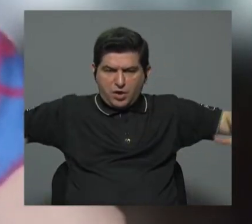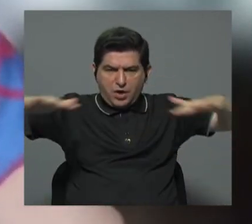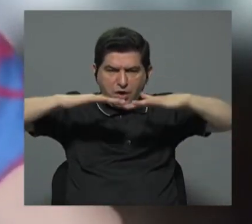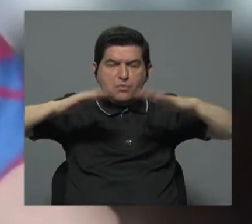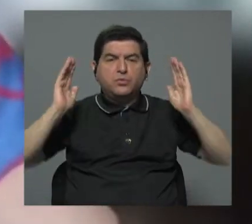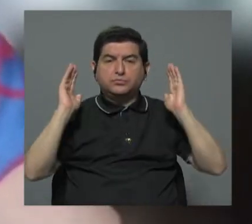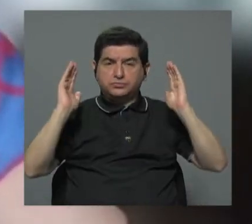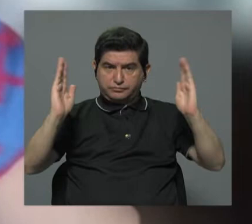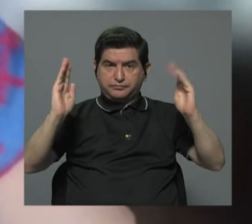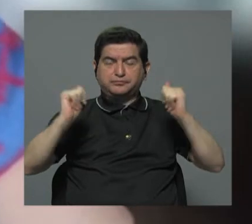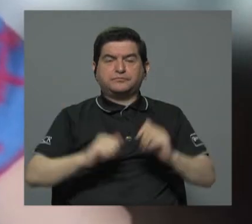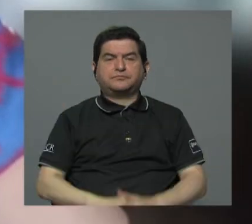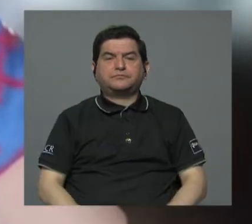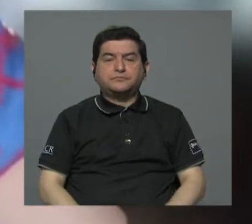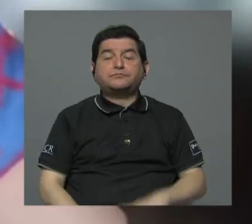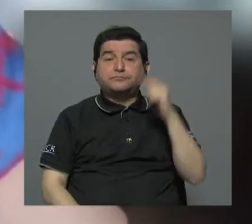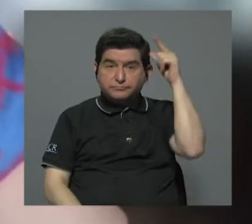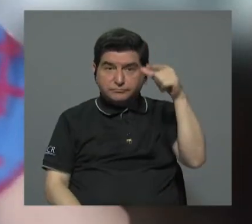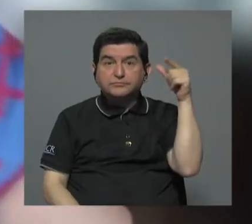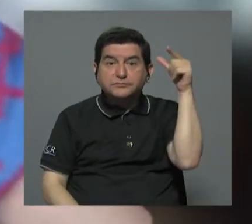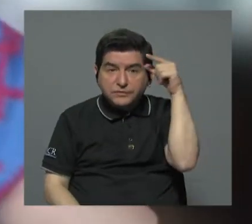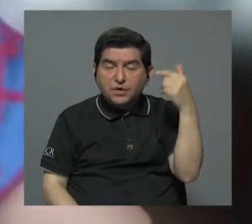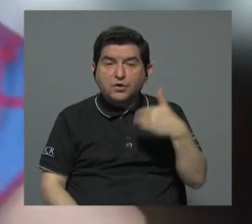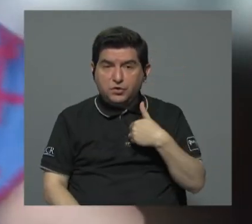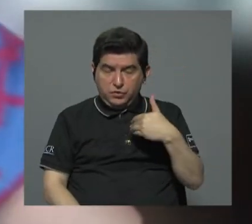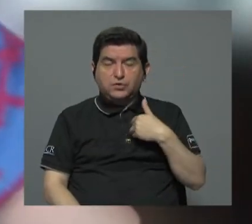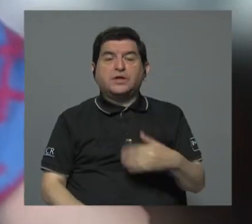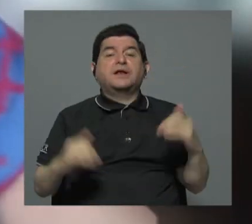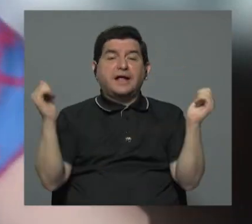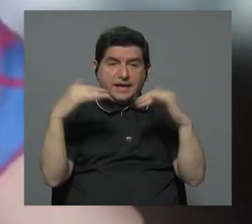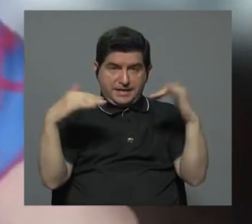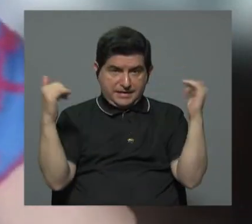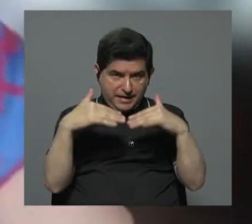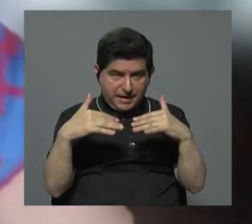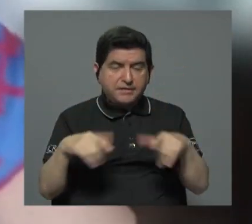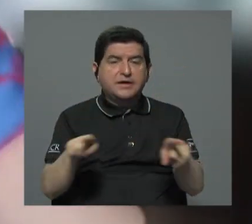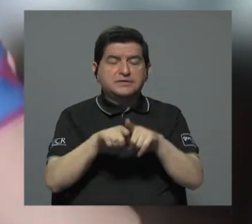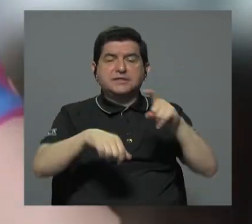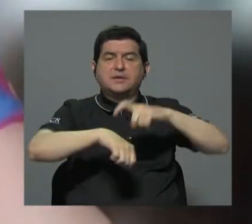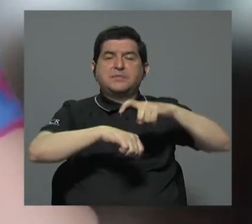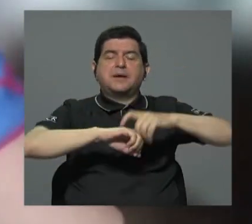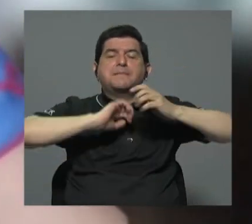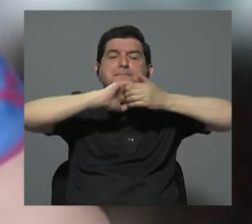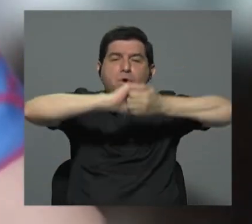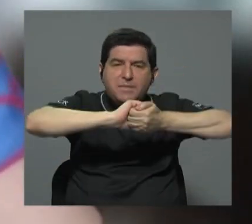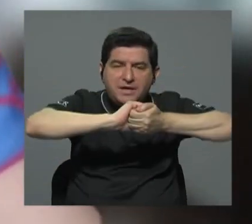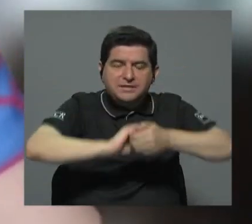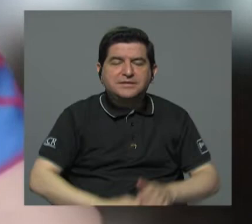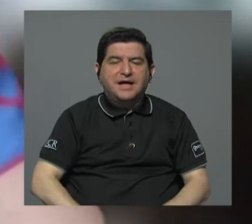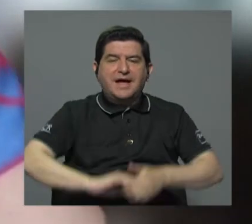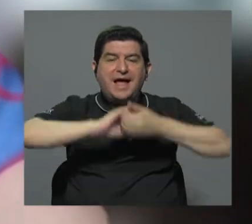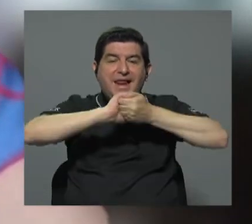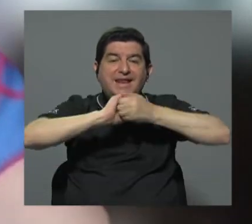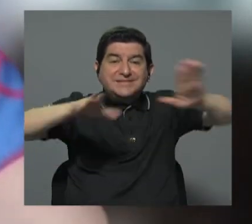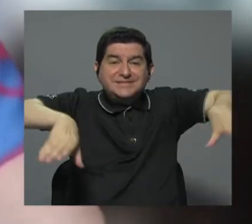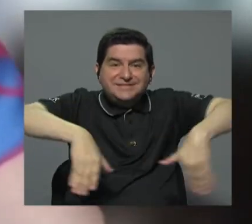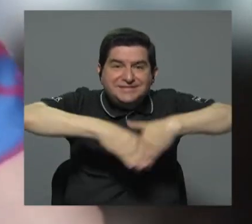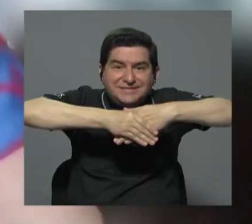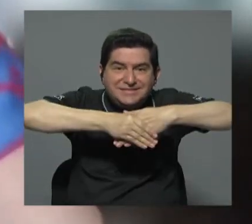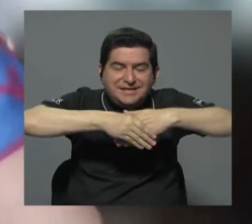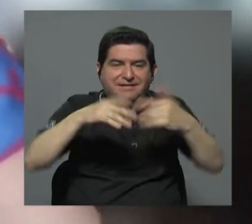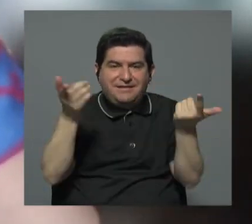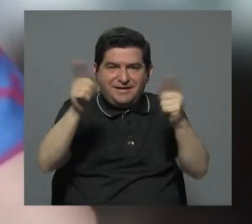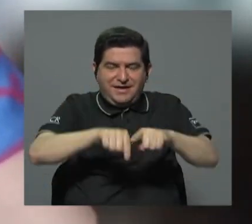tan grande donde obviamente había guerras y alianzas. Las alianzas matrimoniales que en este